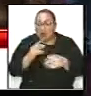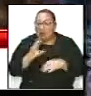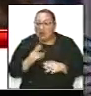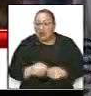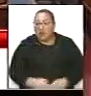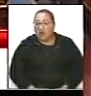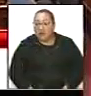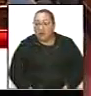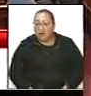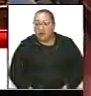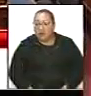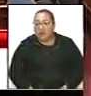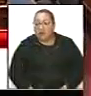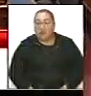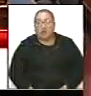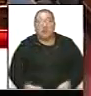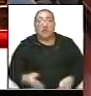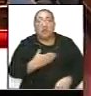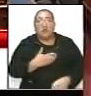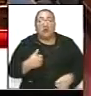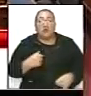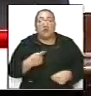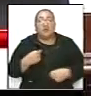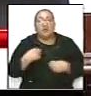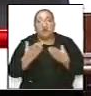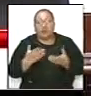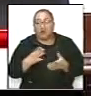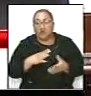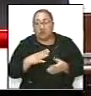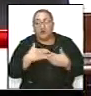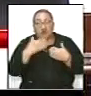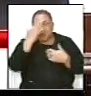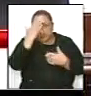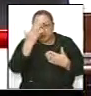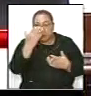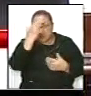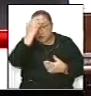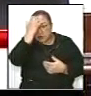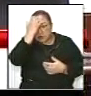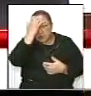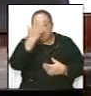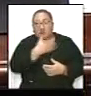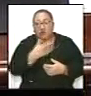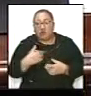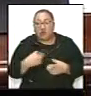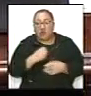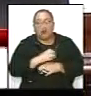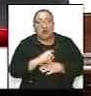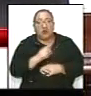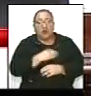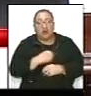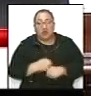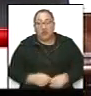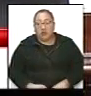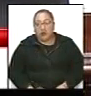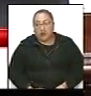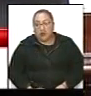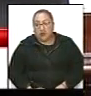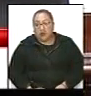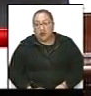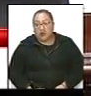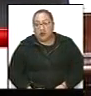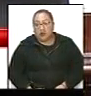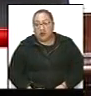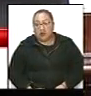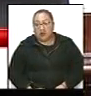La presidencia y la mesa directiva expresan su cordial saludo al presidente del Consejo de Ministros, señor Salvador